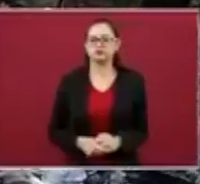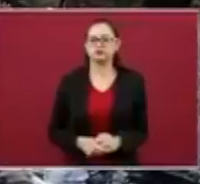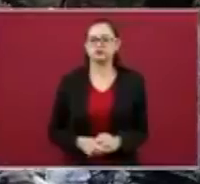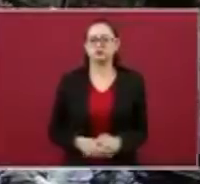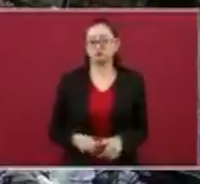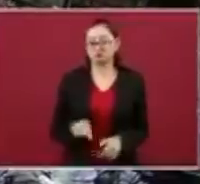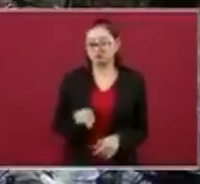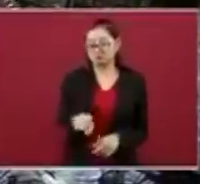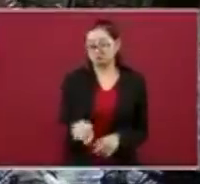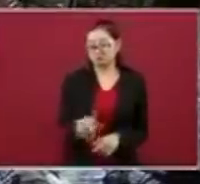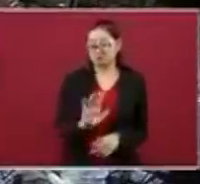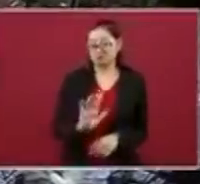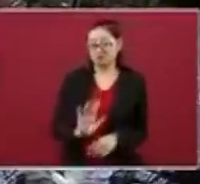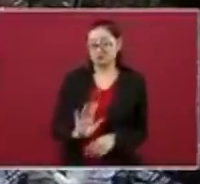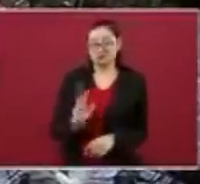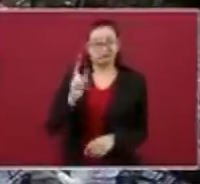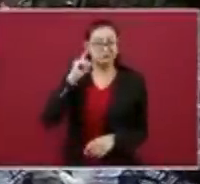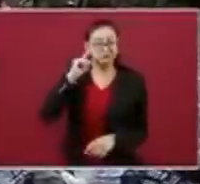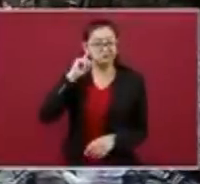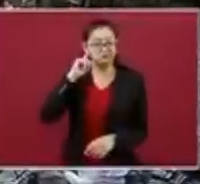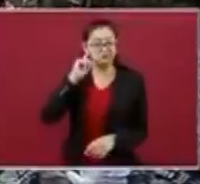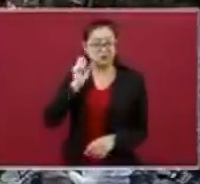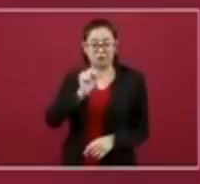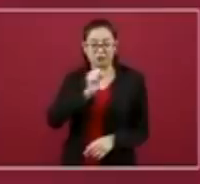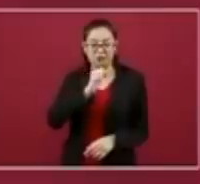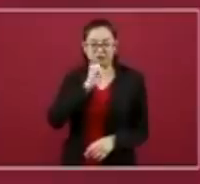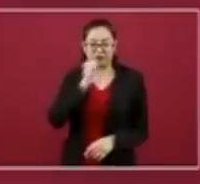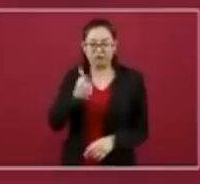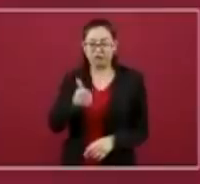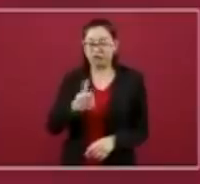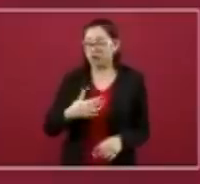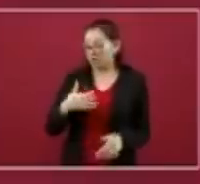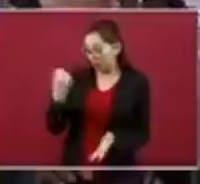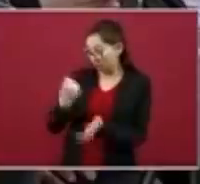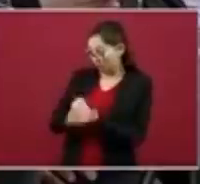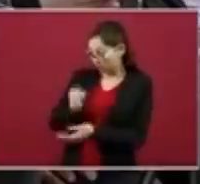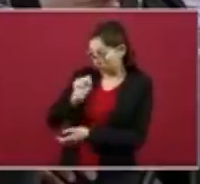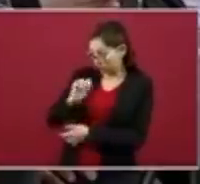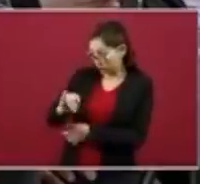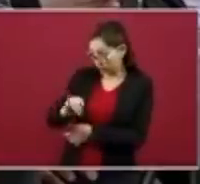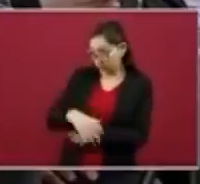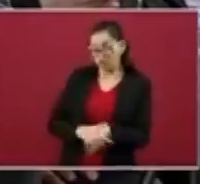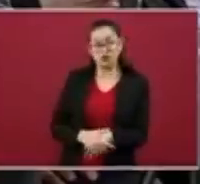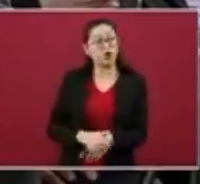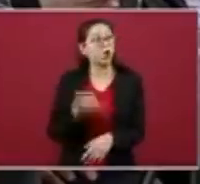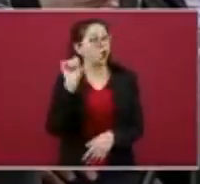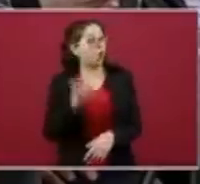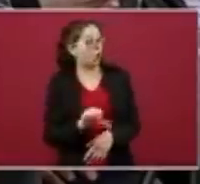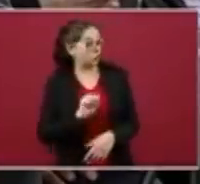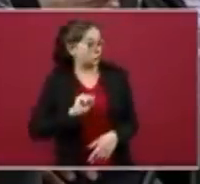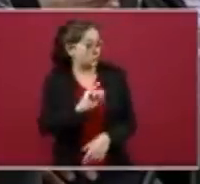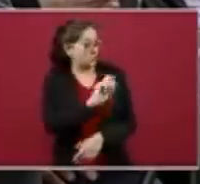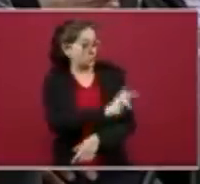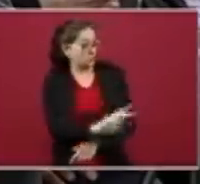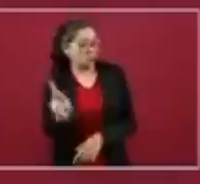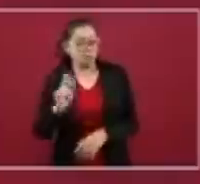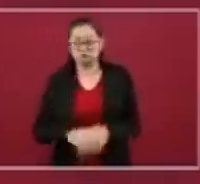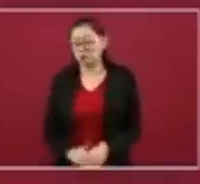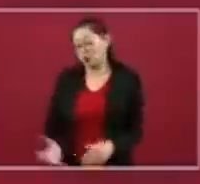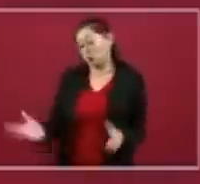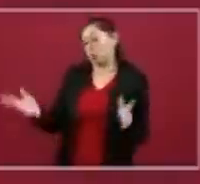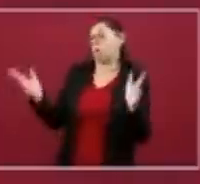Ah, pues qué bueno. O sea que, ¿sí va, se va a aprobar? Se aprueba hoy de manera unánime, parece ser. Ah, no.